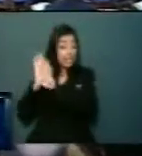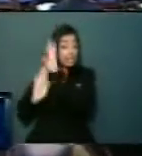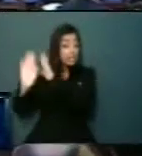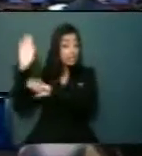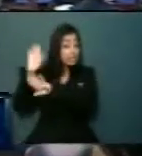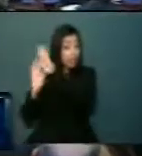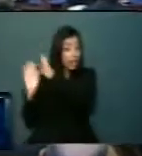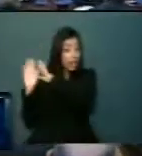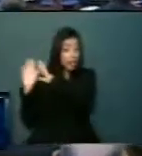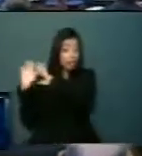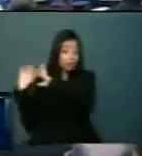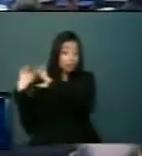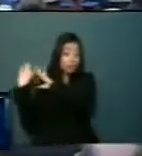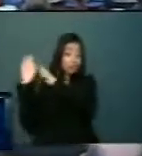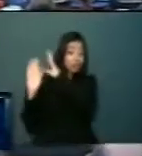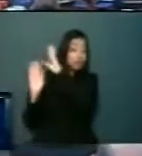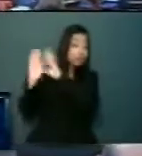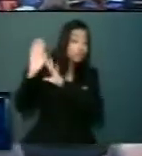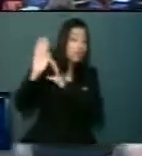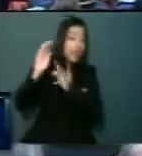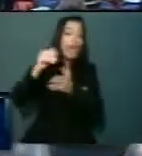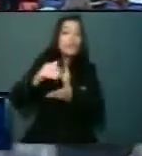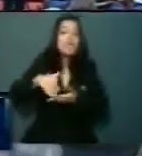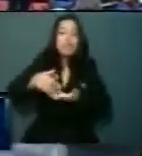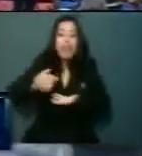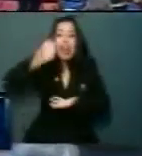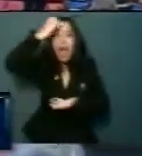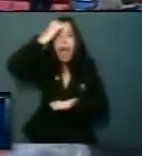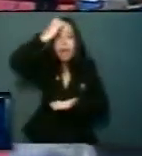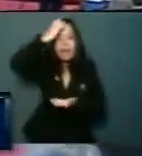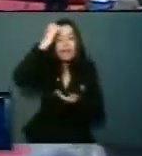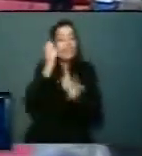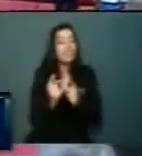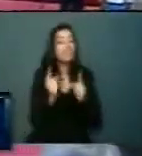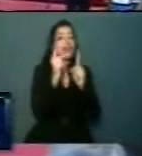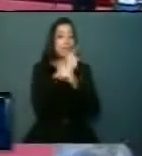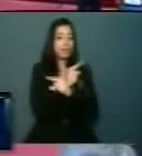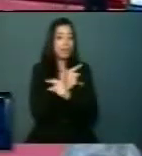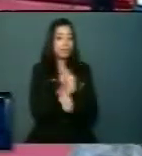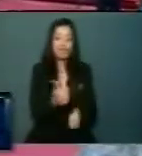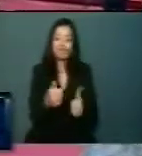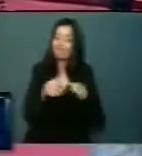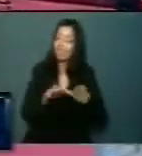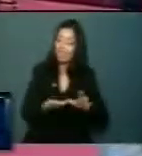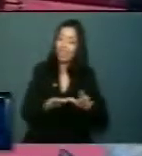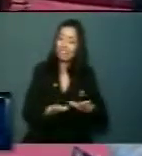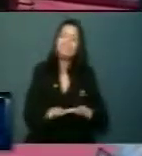aprender, pero sobre todo para cambiar. Muchas gracias.